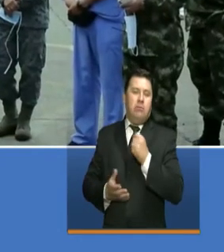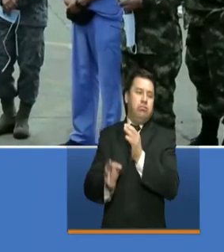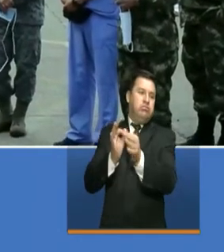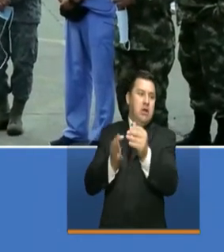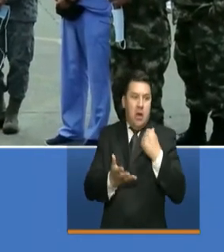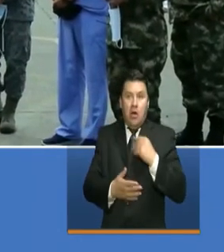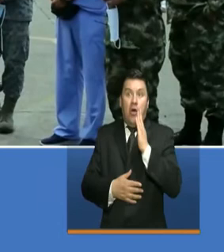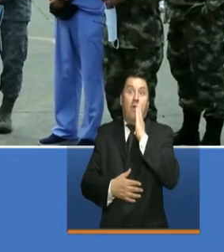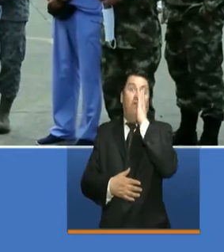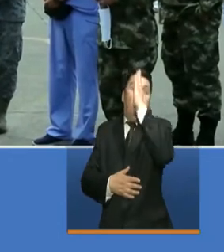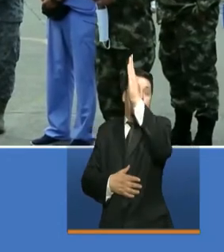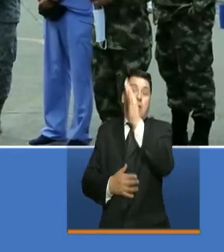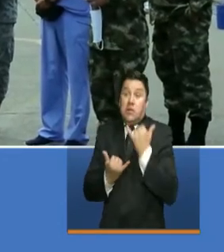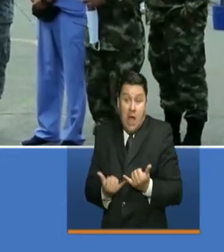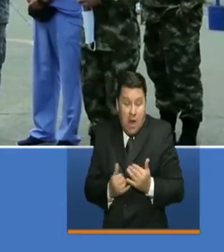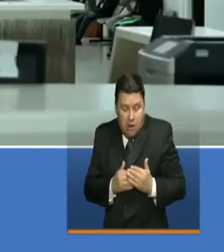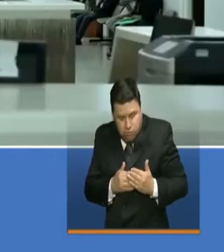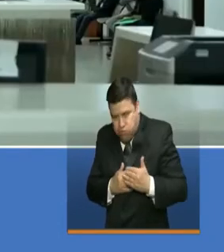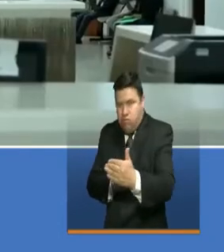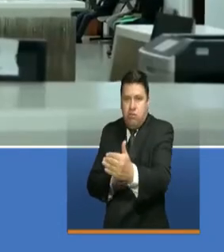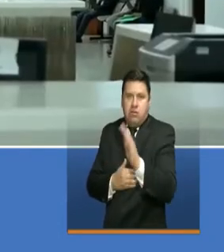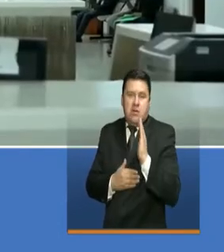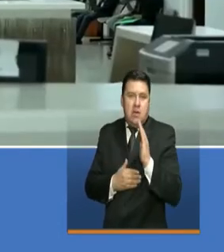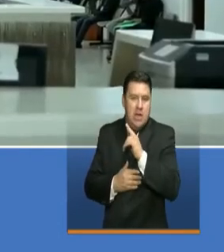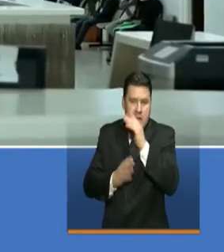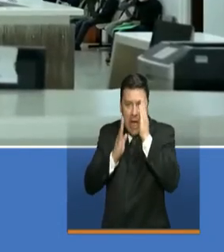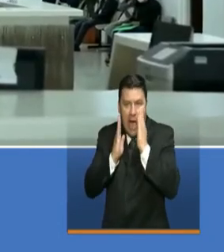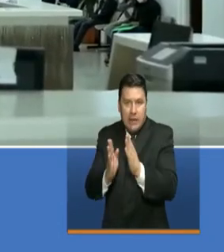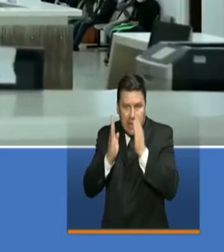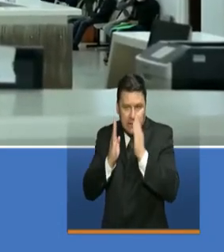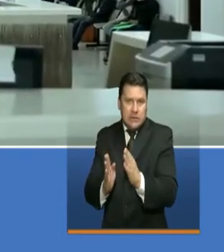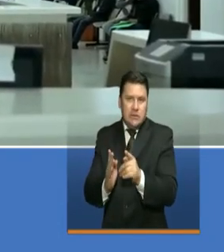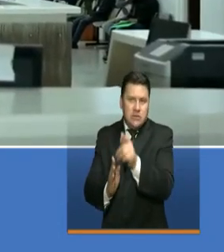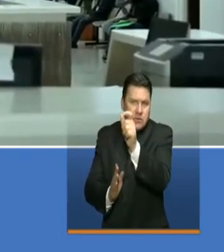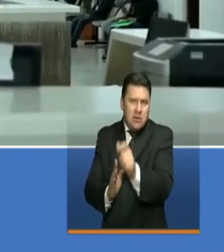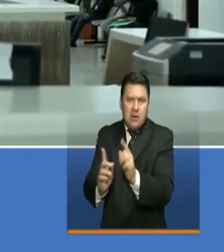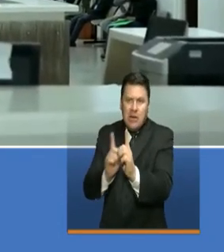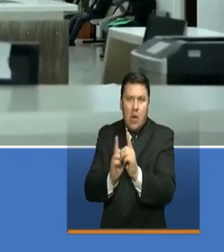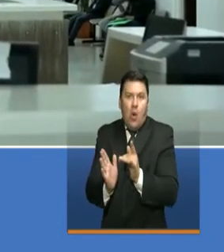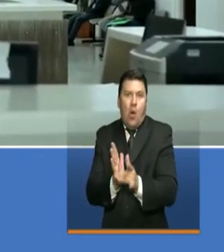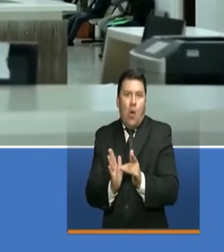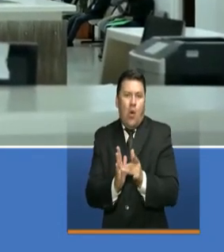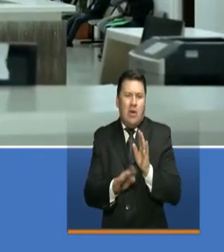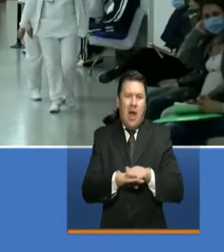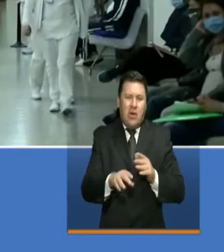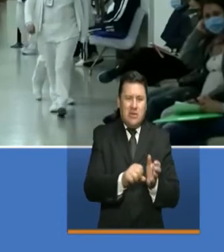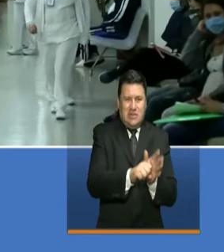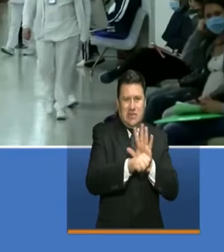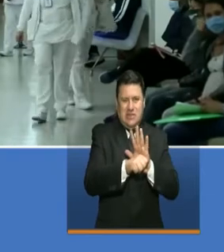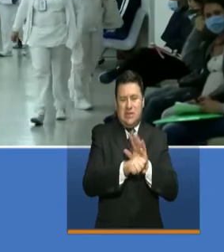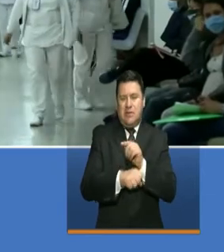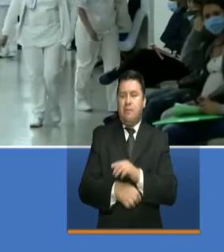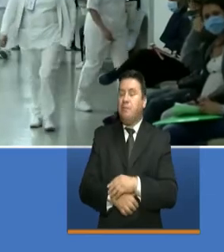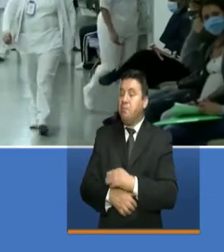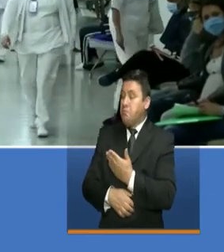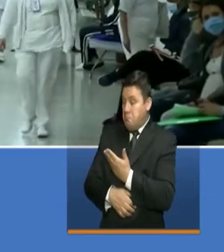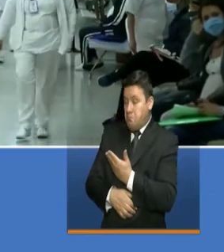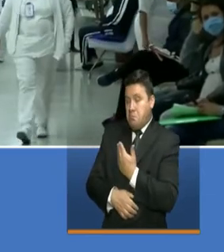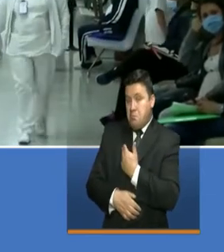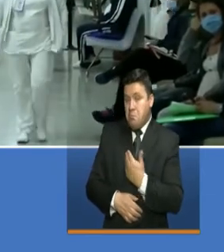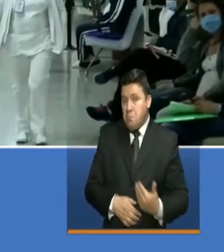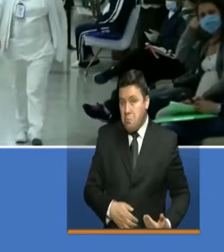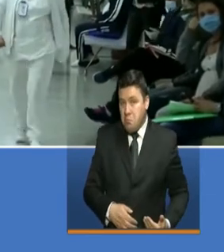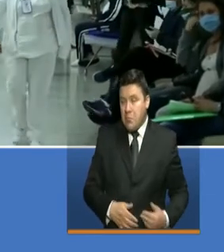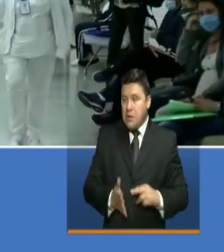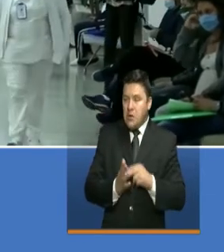inmediato futuro o ya para la atención de la emergencia por el COVID. Señor presidente, esta es